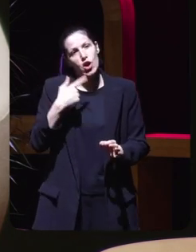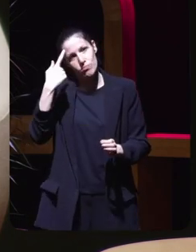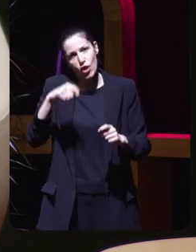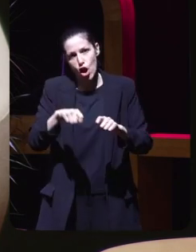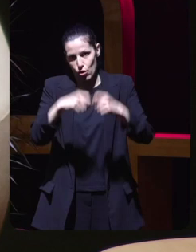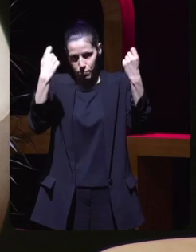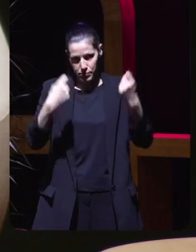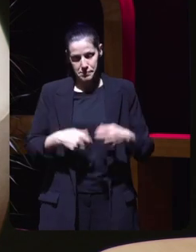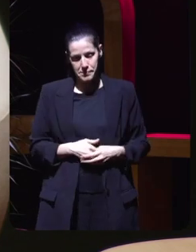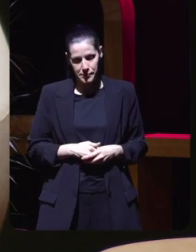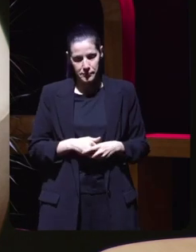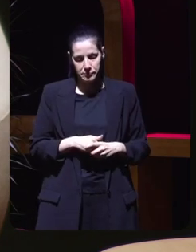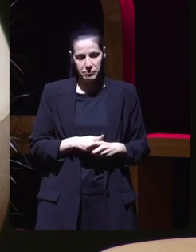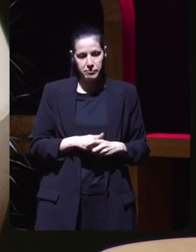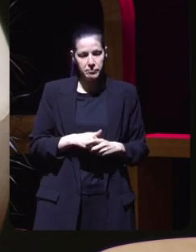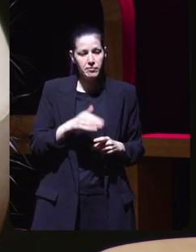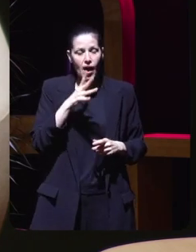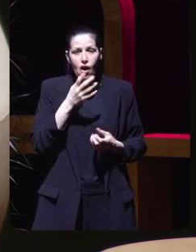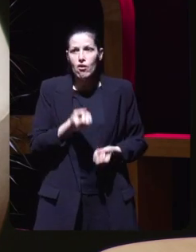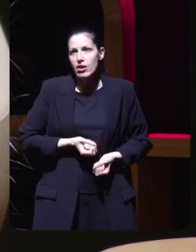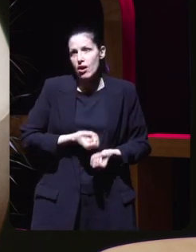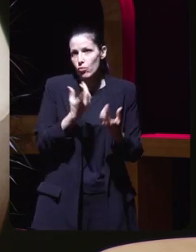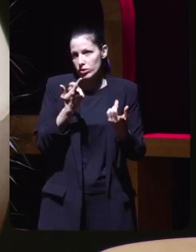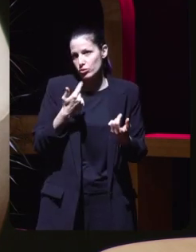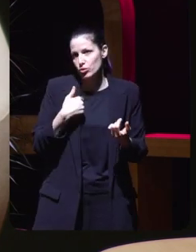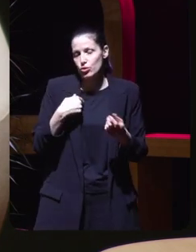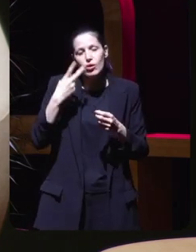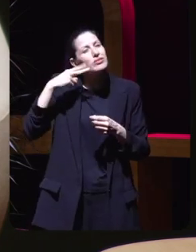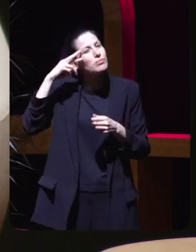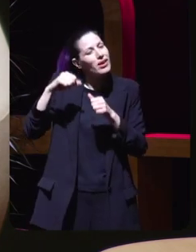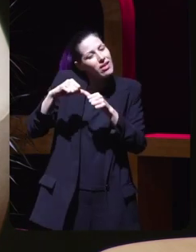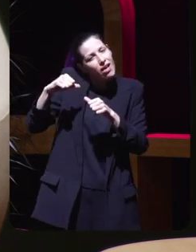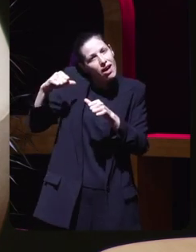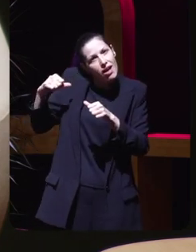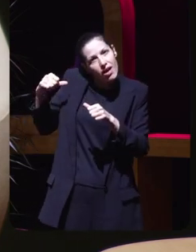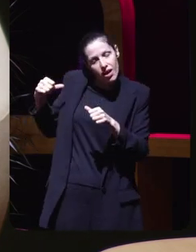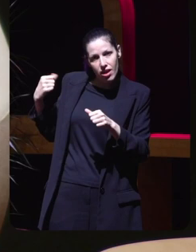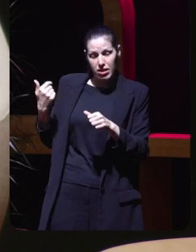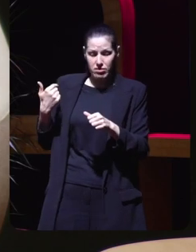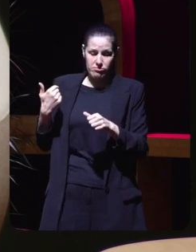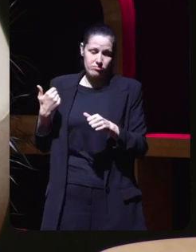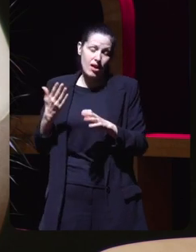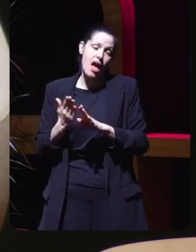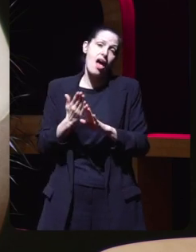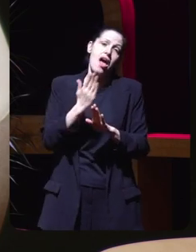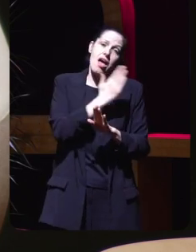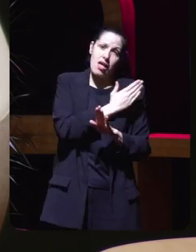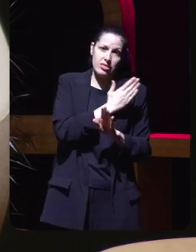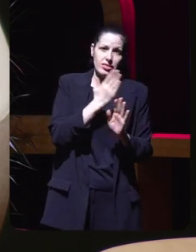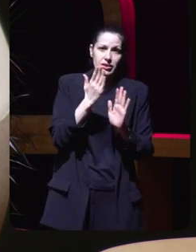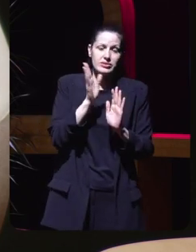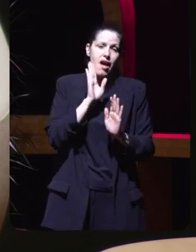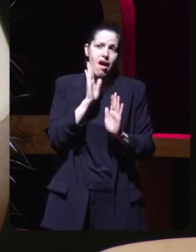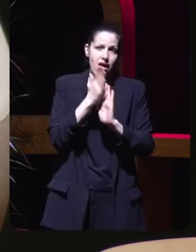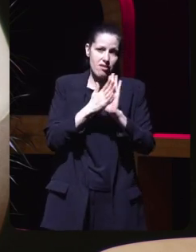Bueno vamos a contar un poquillo a Vero periplo ya me presentaron un poquillo antes pero comencé